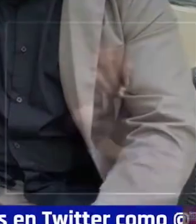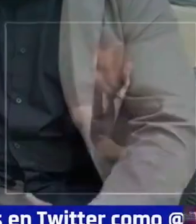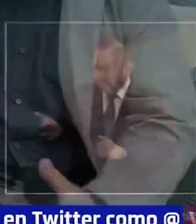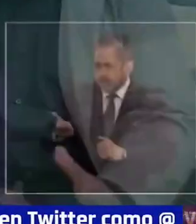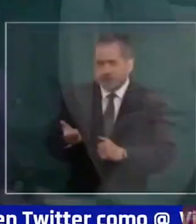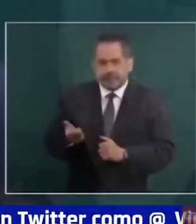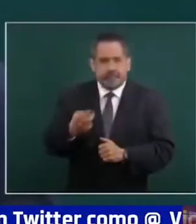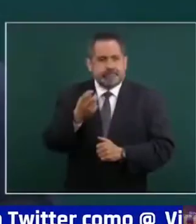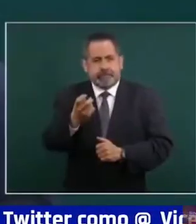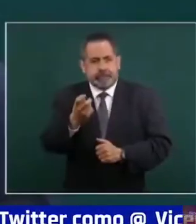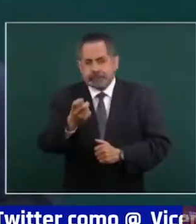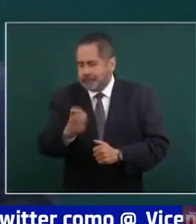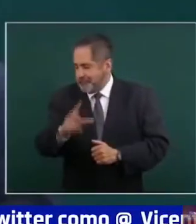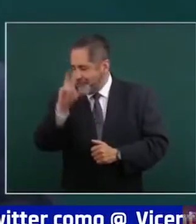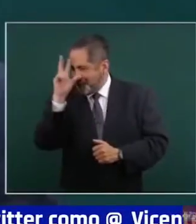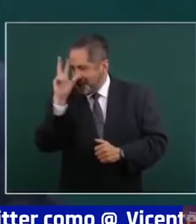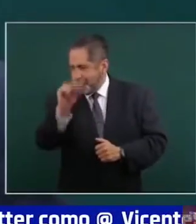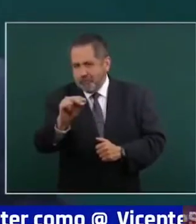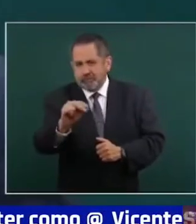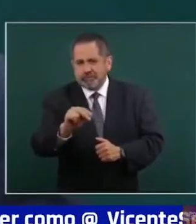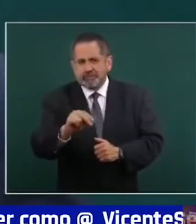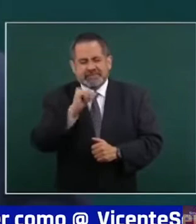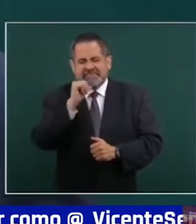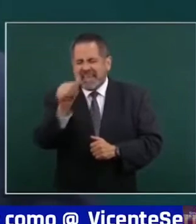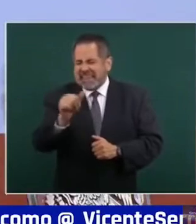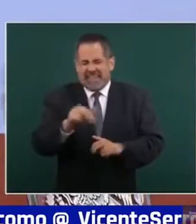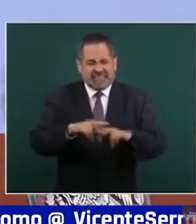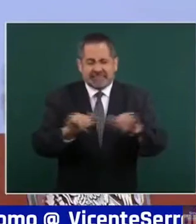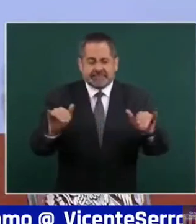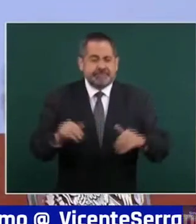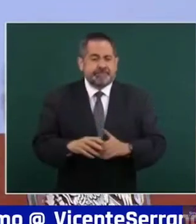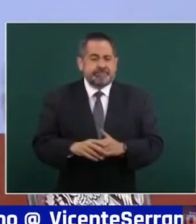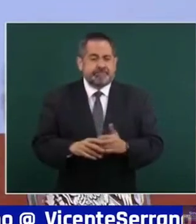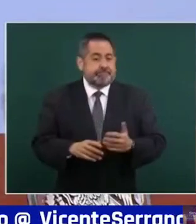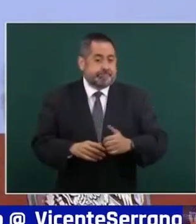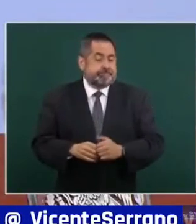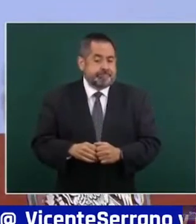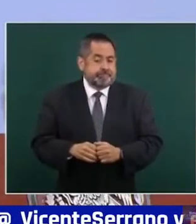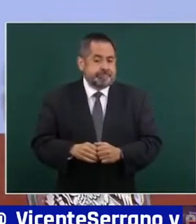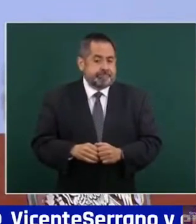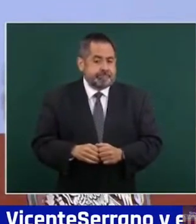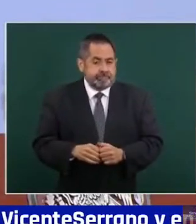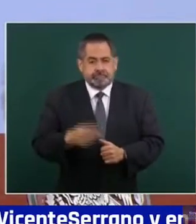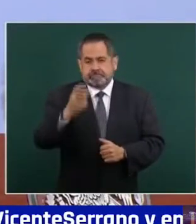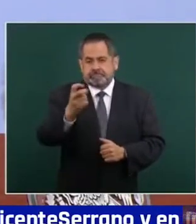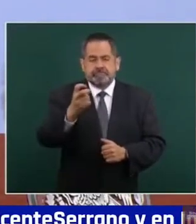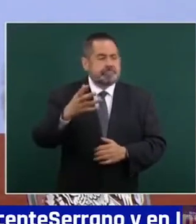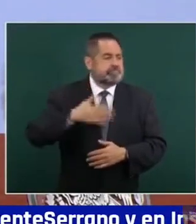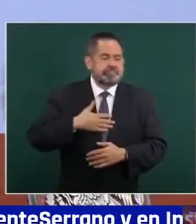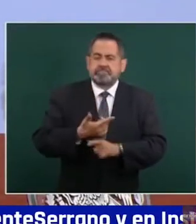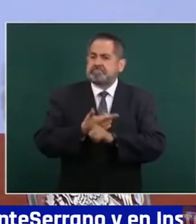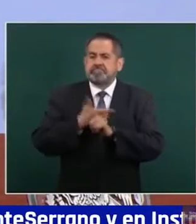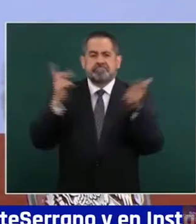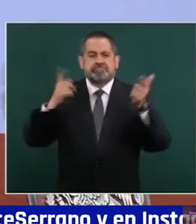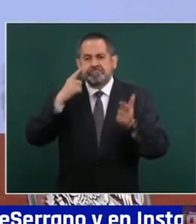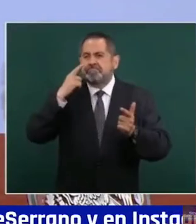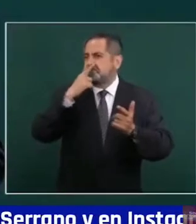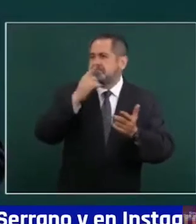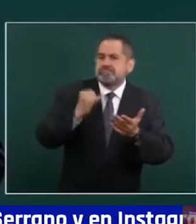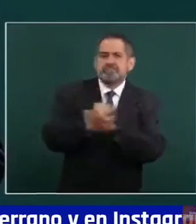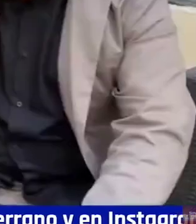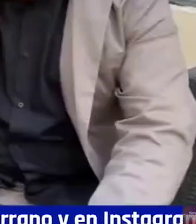niño con esperanzas muchas hacia el futuro, y esas esperanzas desde luego pues envuelven a todo el